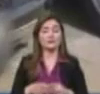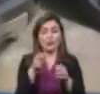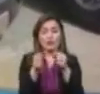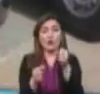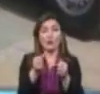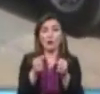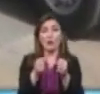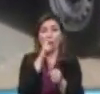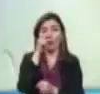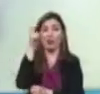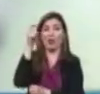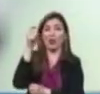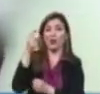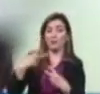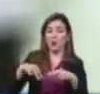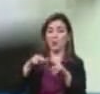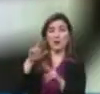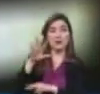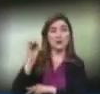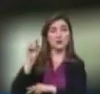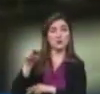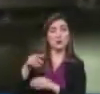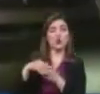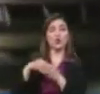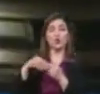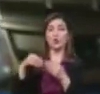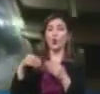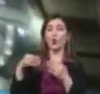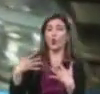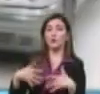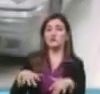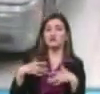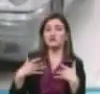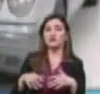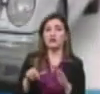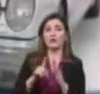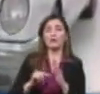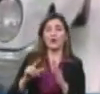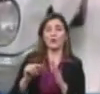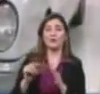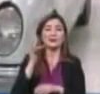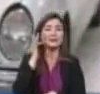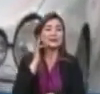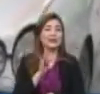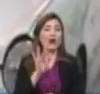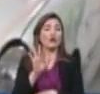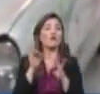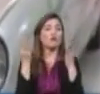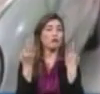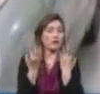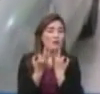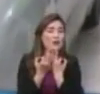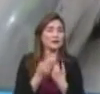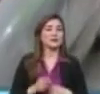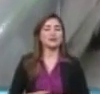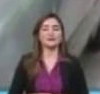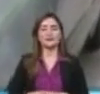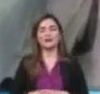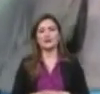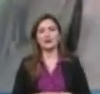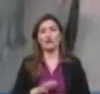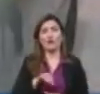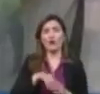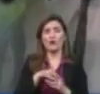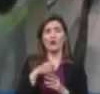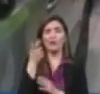Automóviles de alta gama, valorados en más de $500 mil, revelan los movimientos financieros inusuales de una familia, que habría acumulado